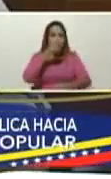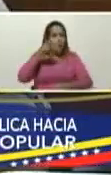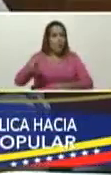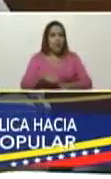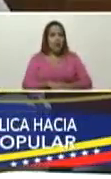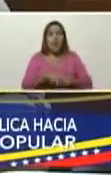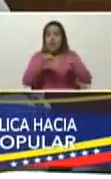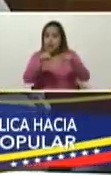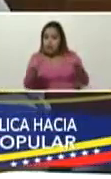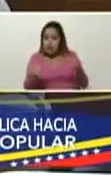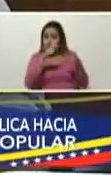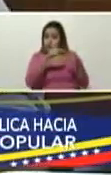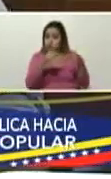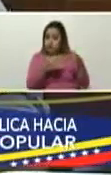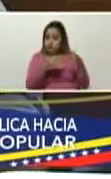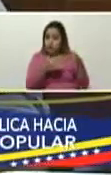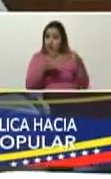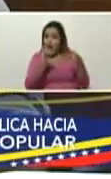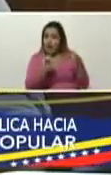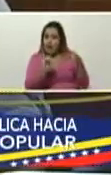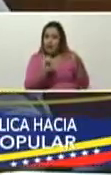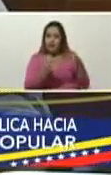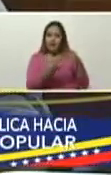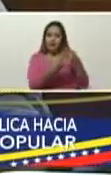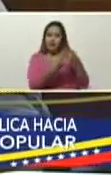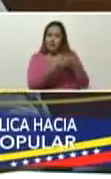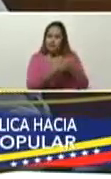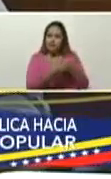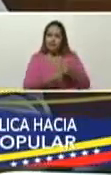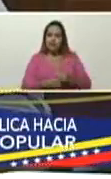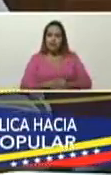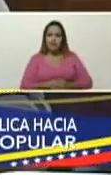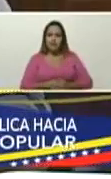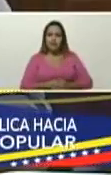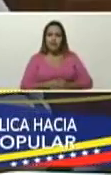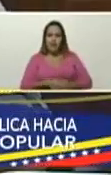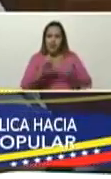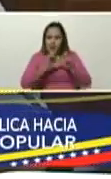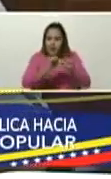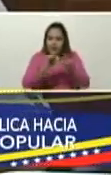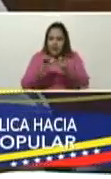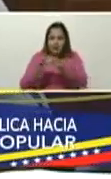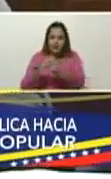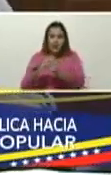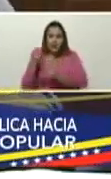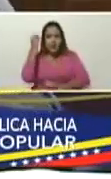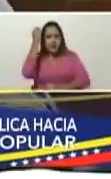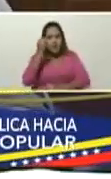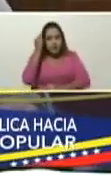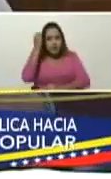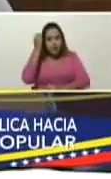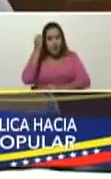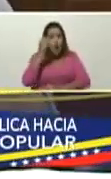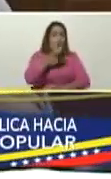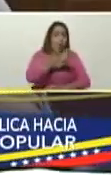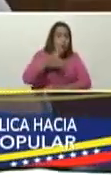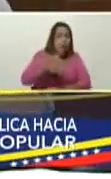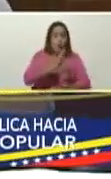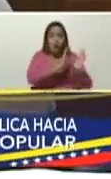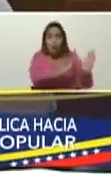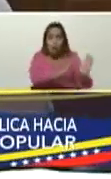que conforma una situación de permanente dialéctica, es decir, el poder constituido, el poder